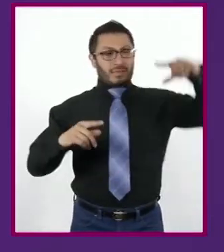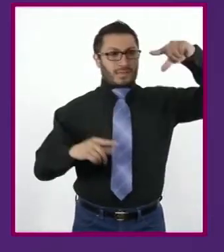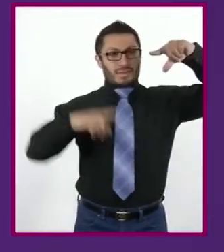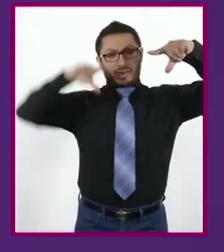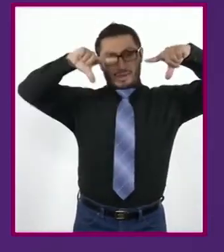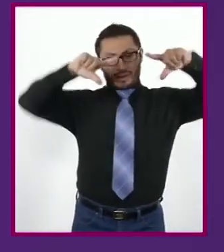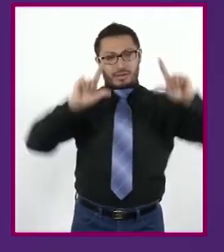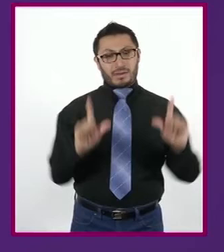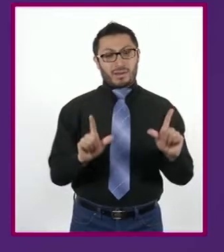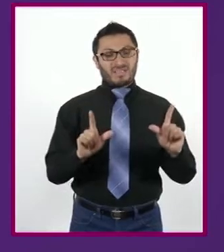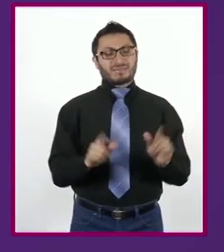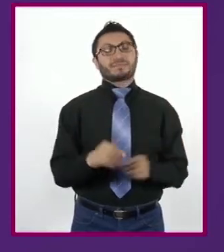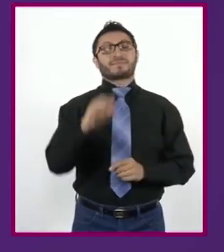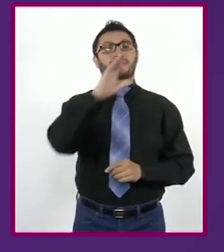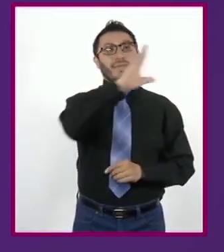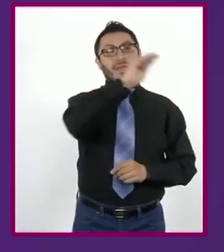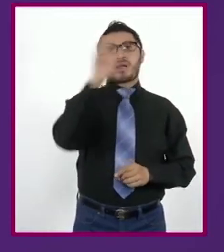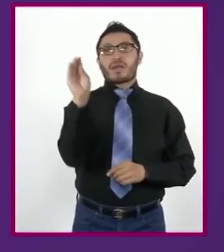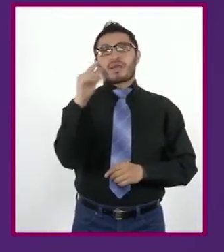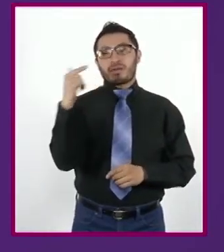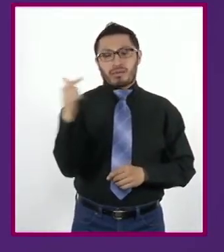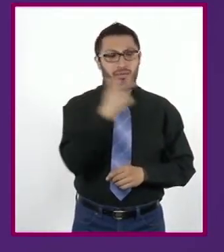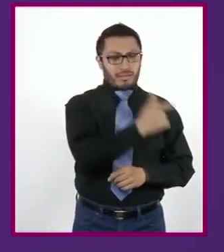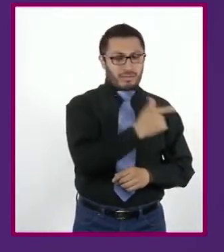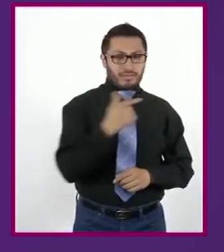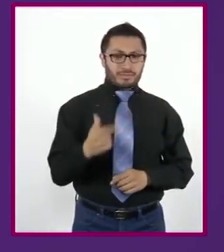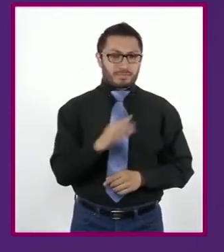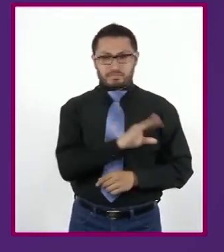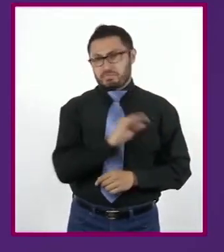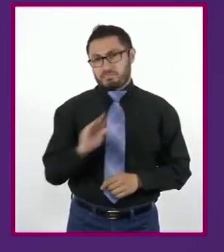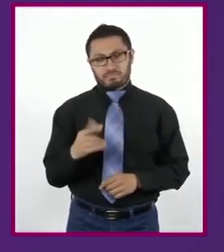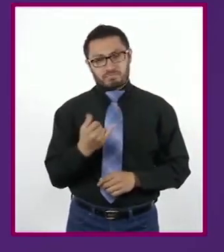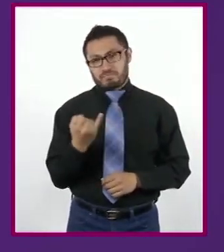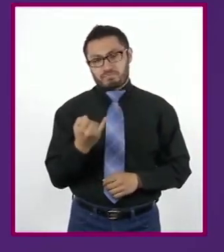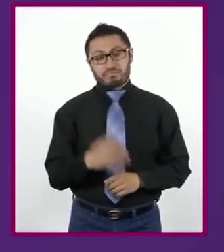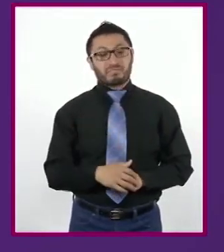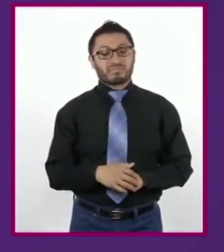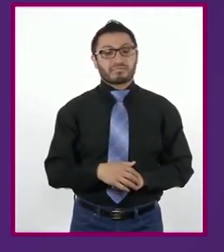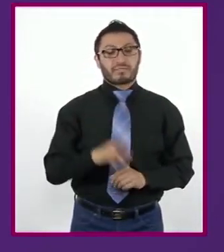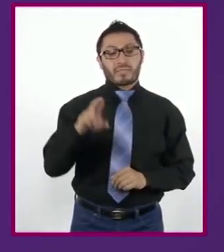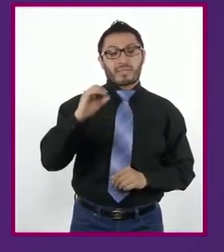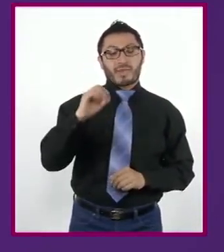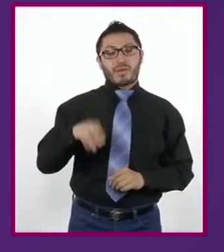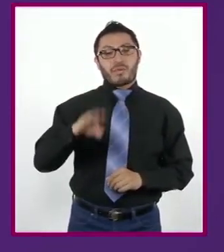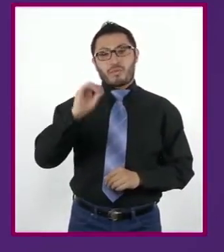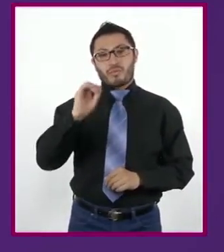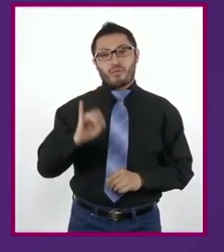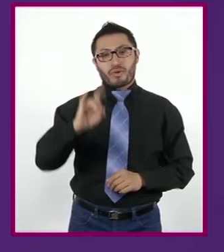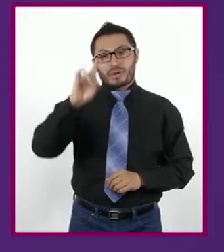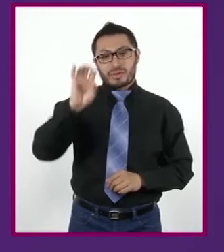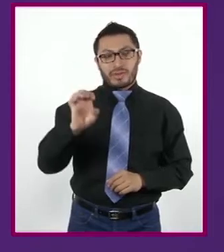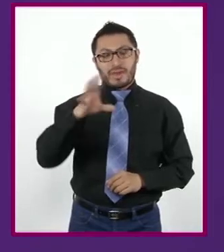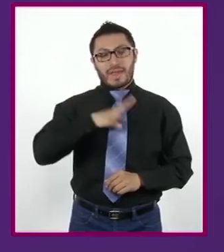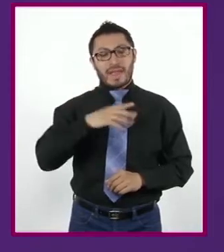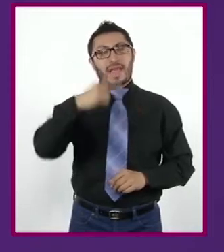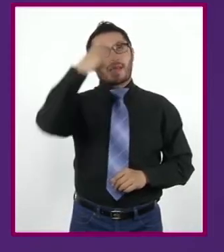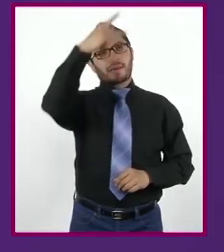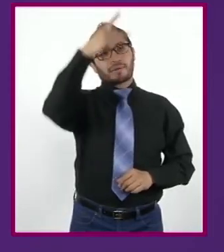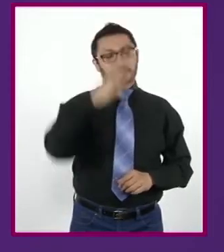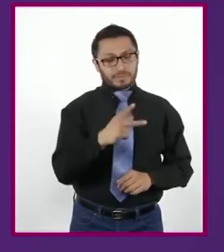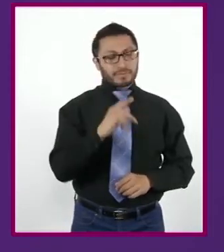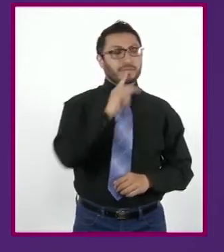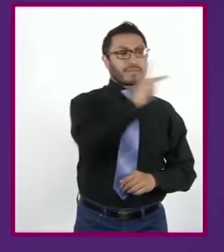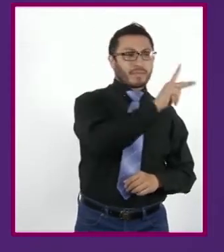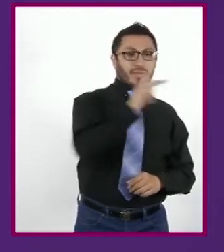es decir, miden 90 grados. El romboide tiene dos pares de lados iguales,